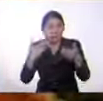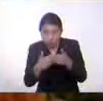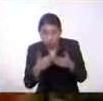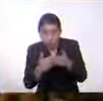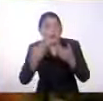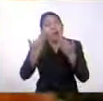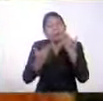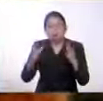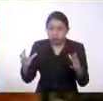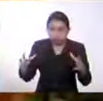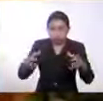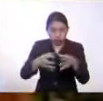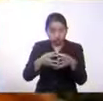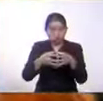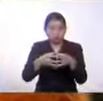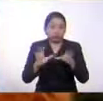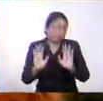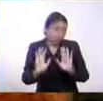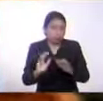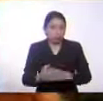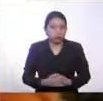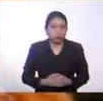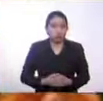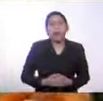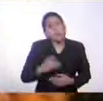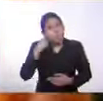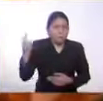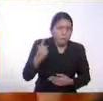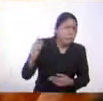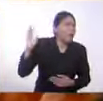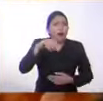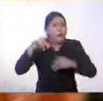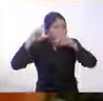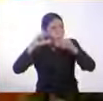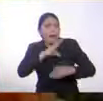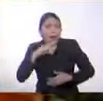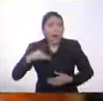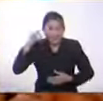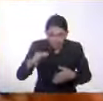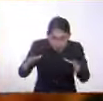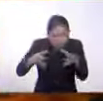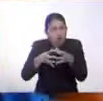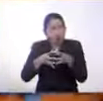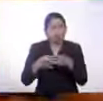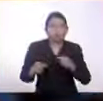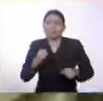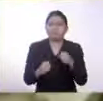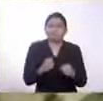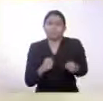familiar. ¡Vamos entonces por esas fotos!